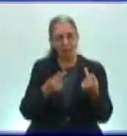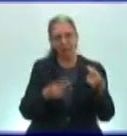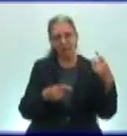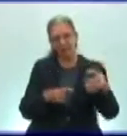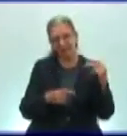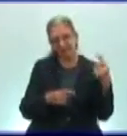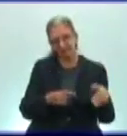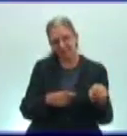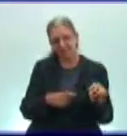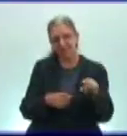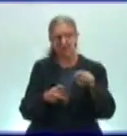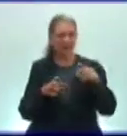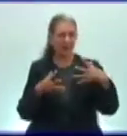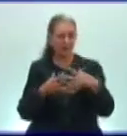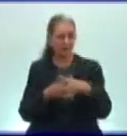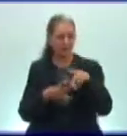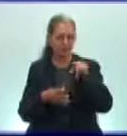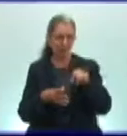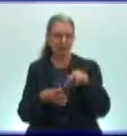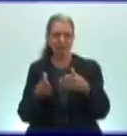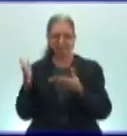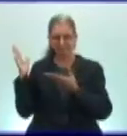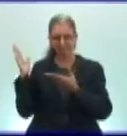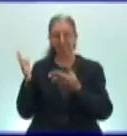estos conceptos.